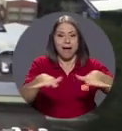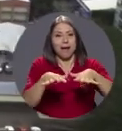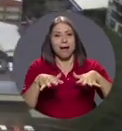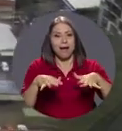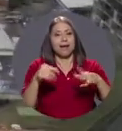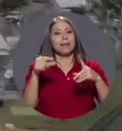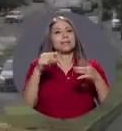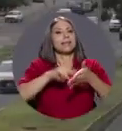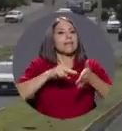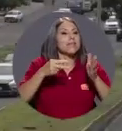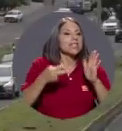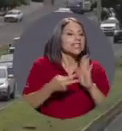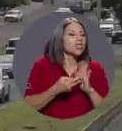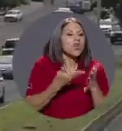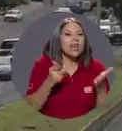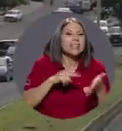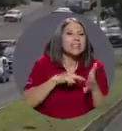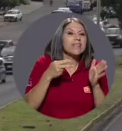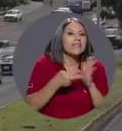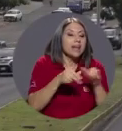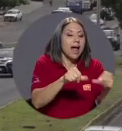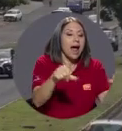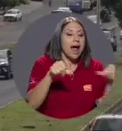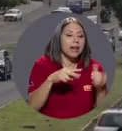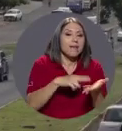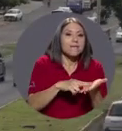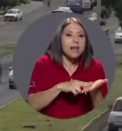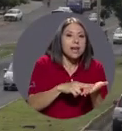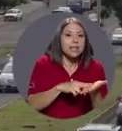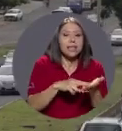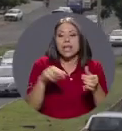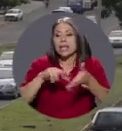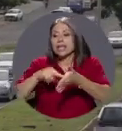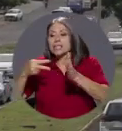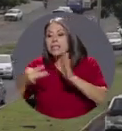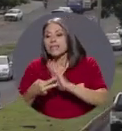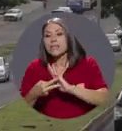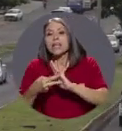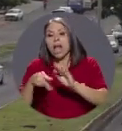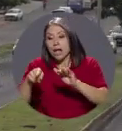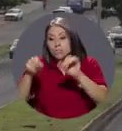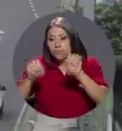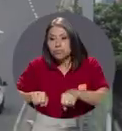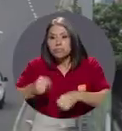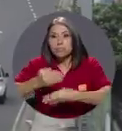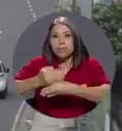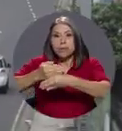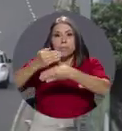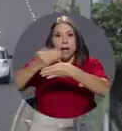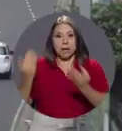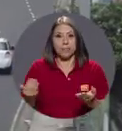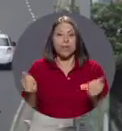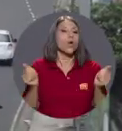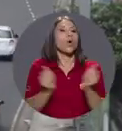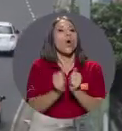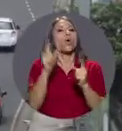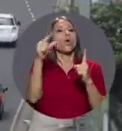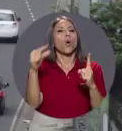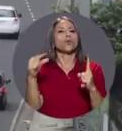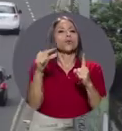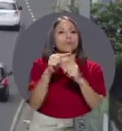las definiciones de las áreas verdes, de las áreas donde puede haber desarrollo urbanístico, bajo el concepto